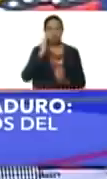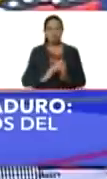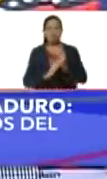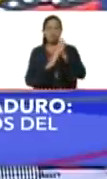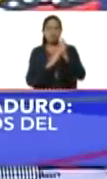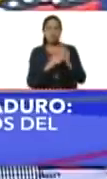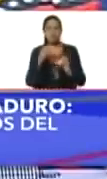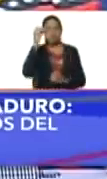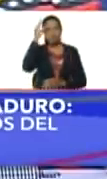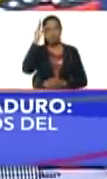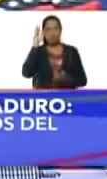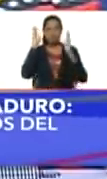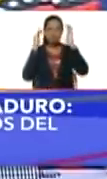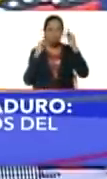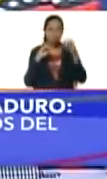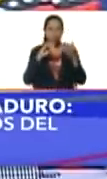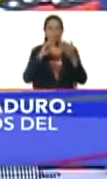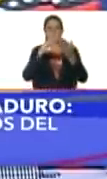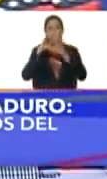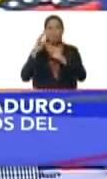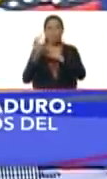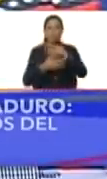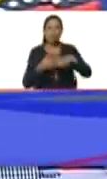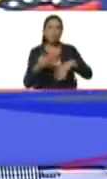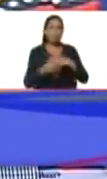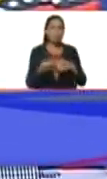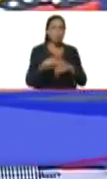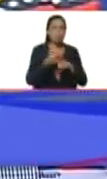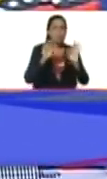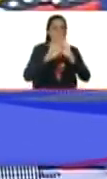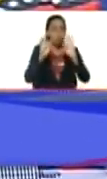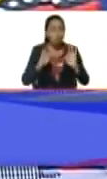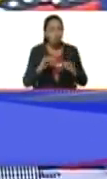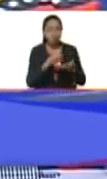su capacidad de atención de los problemas, su capacidad de búsqueda de soluciones.